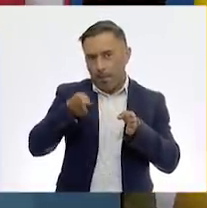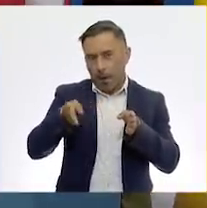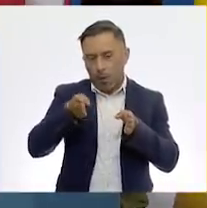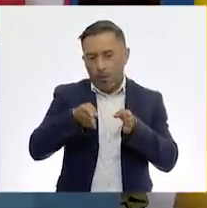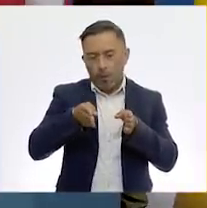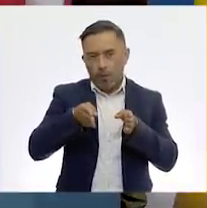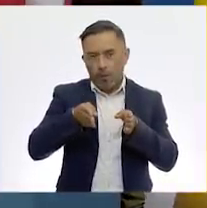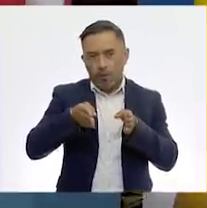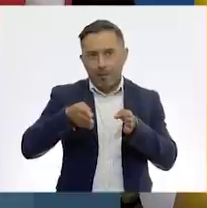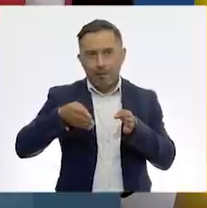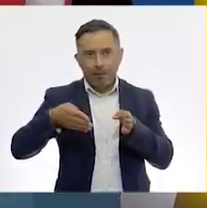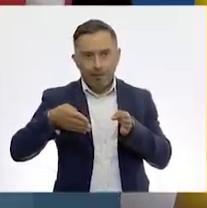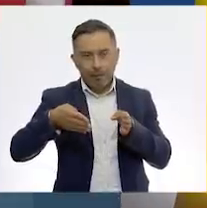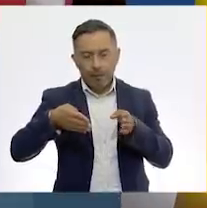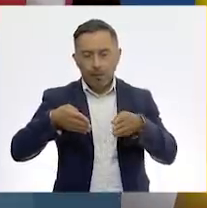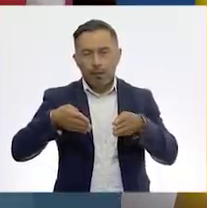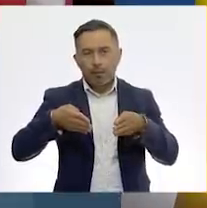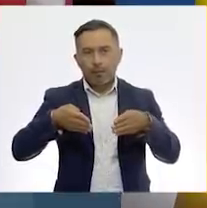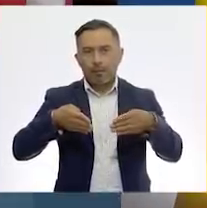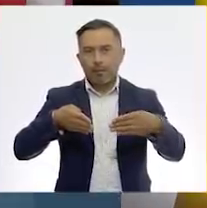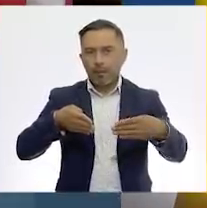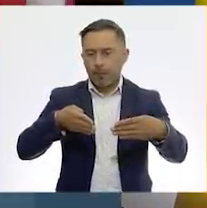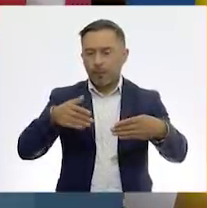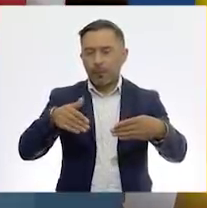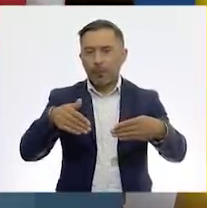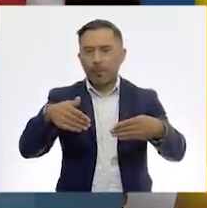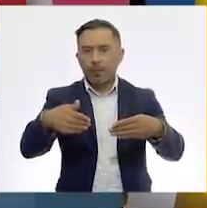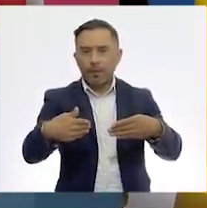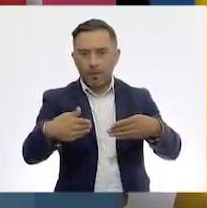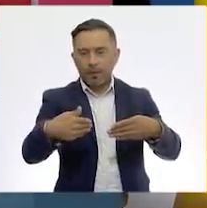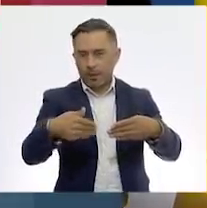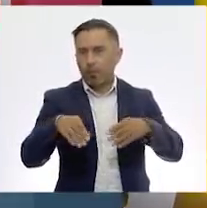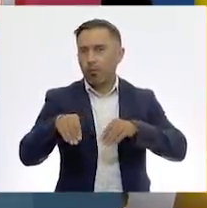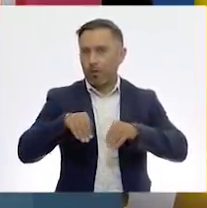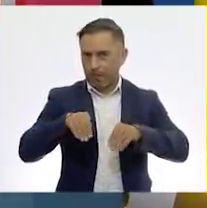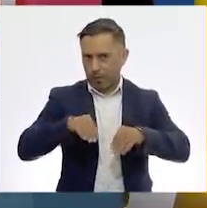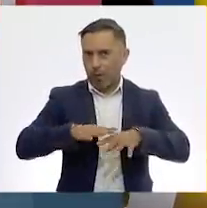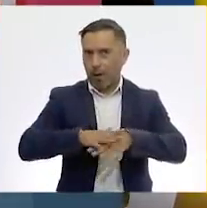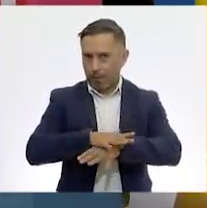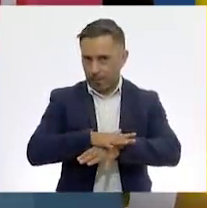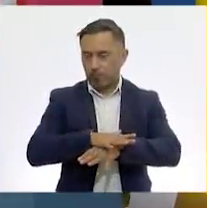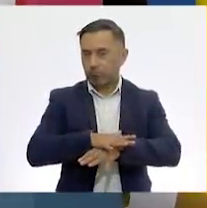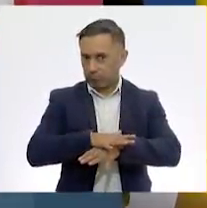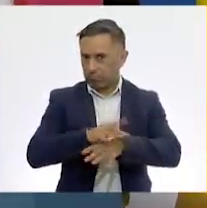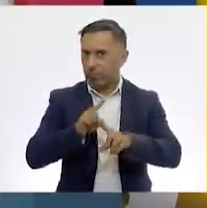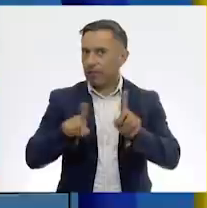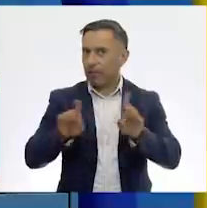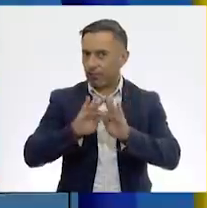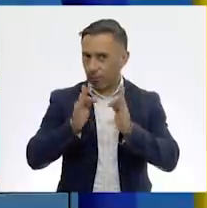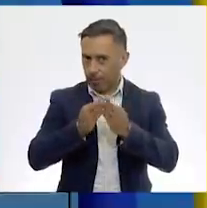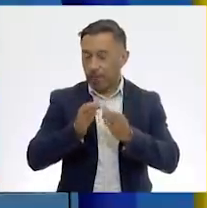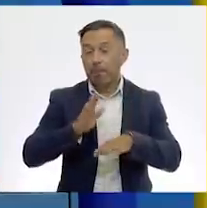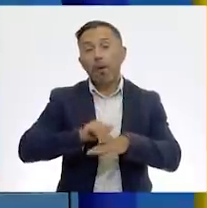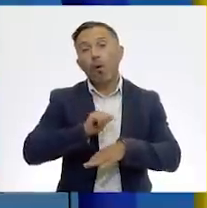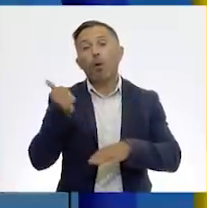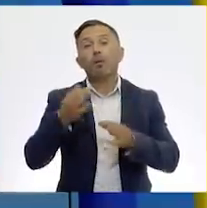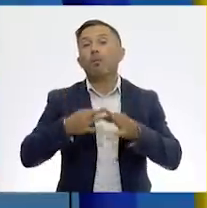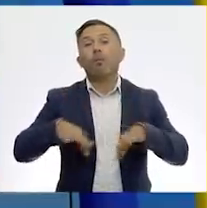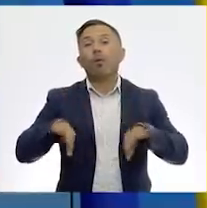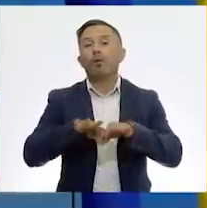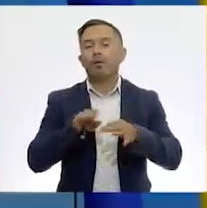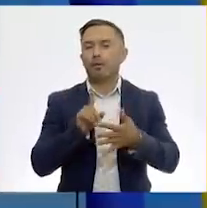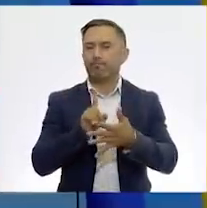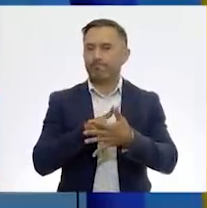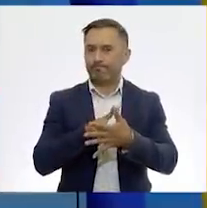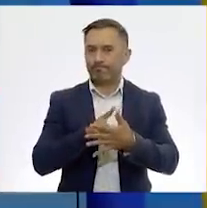que vayamos generando este tipo de movimiento. Después, otro elemento importante vendría siendo